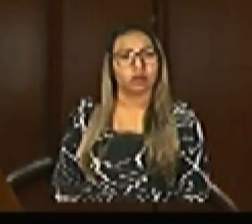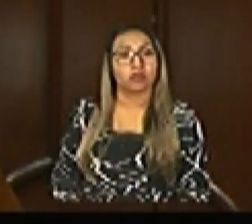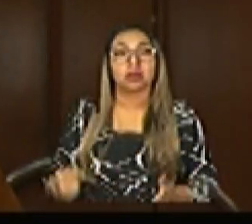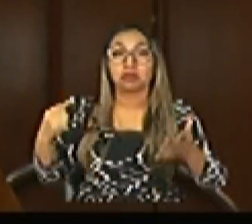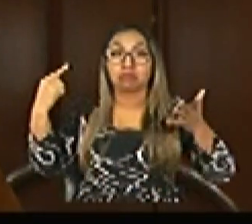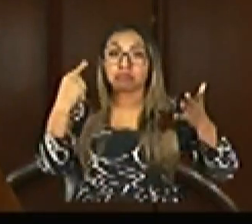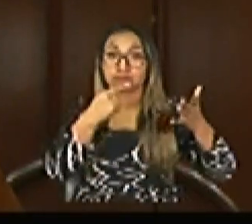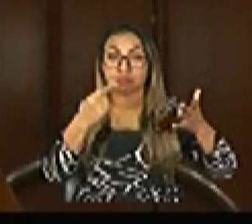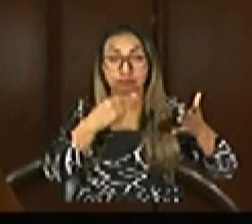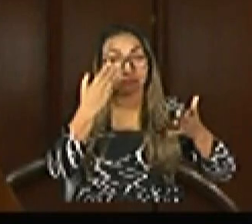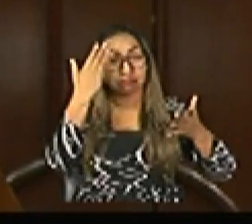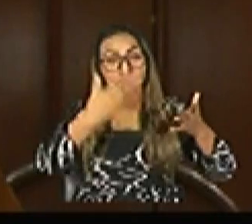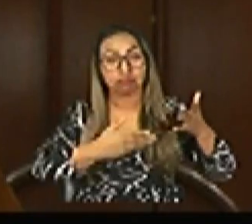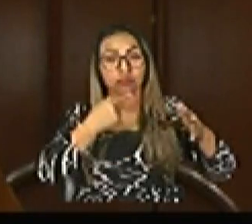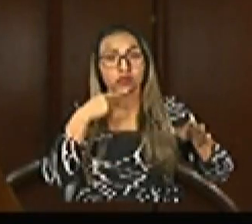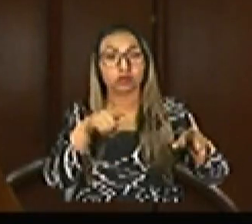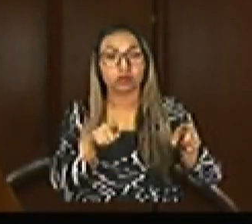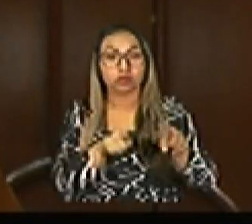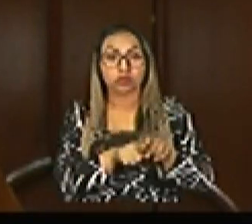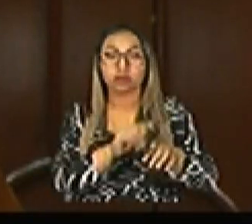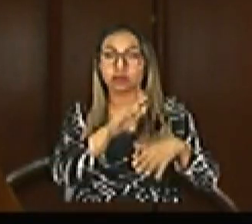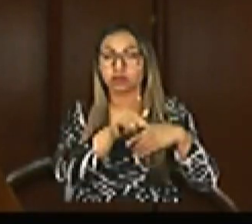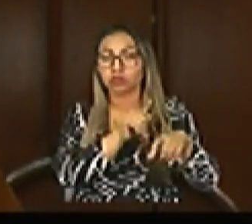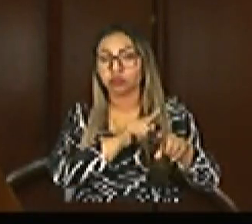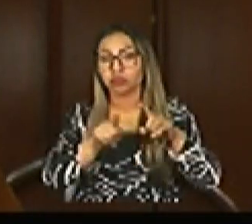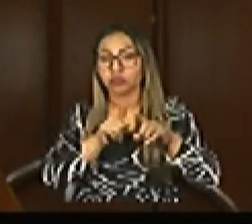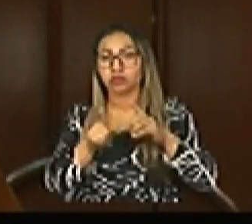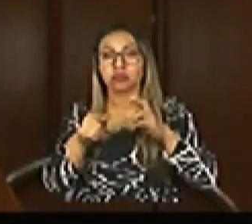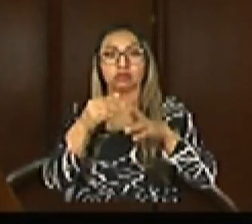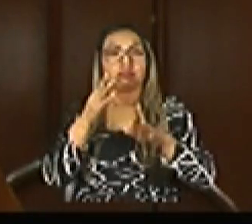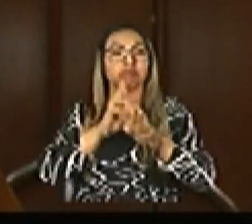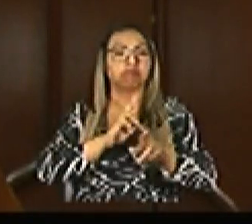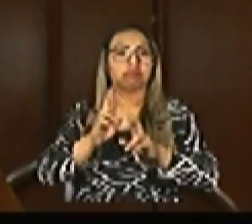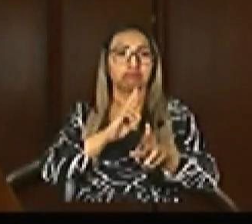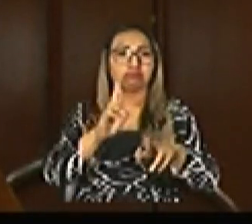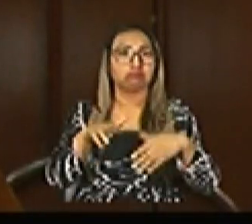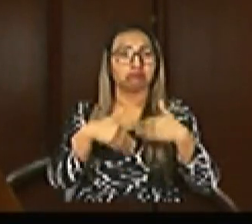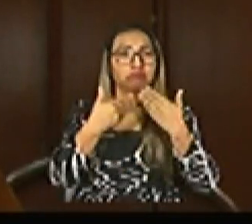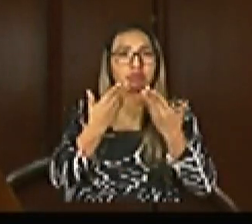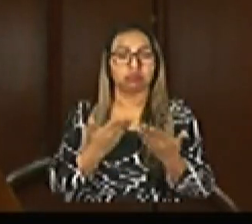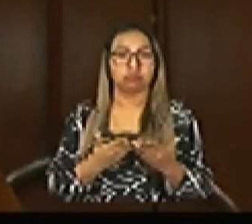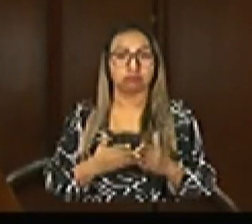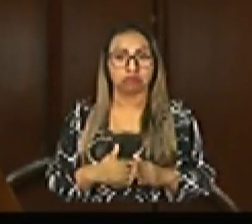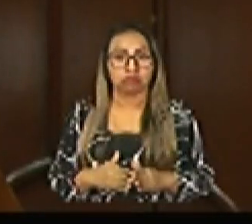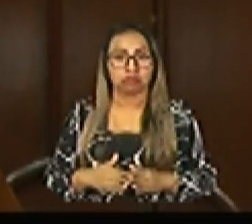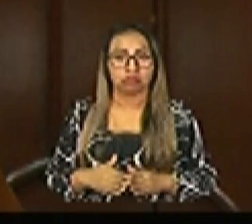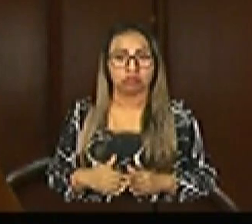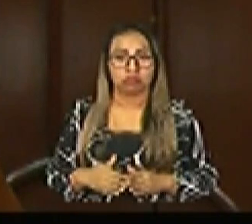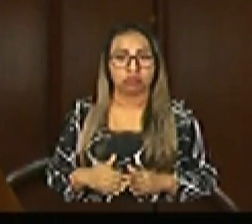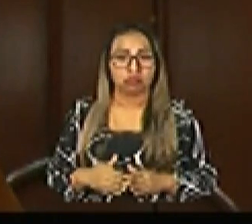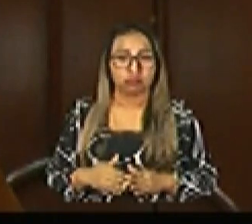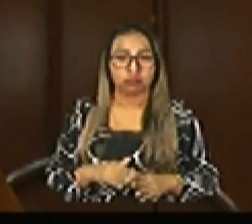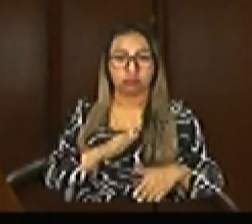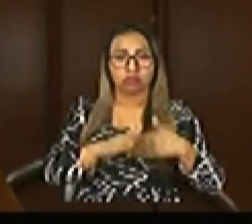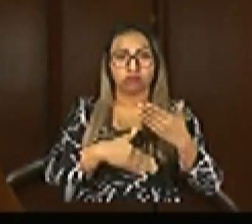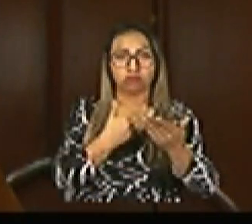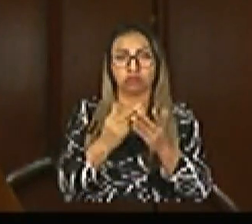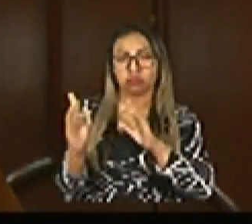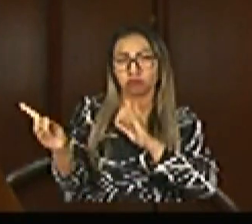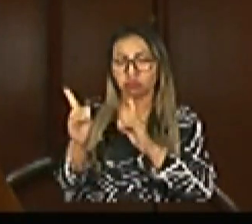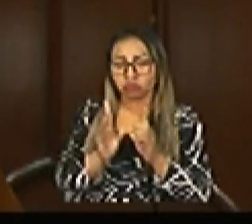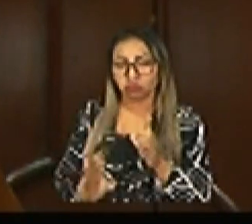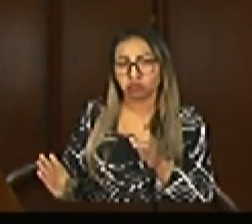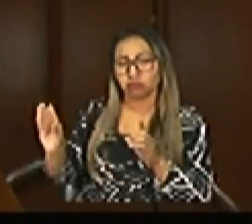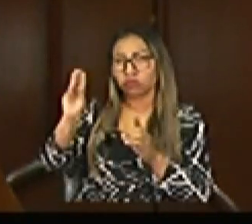mismo, hemos reforzado la alineación de los recursos con prioridades estratégicas, todo con el objetivo de fomentar